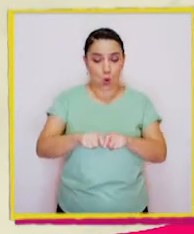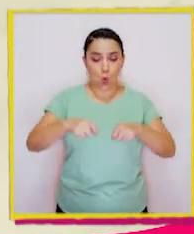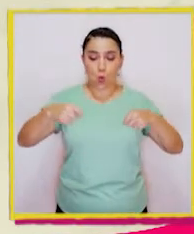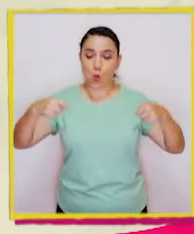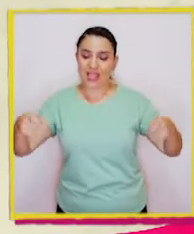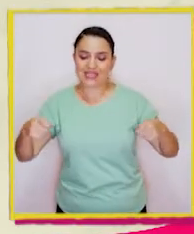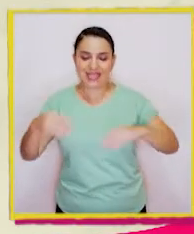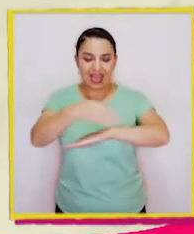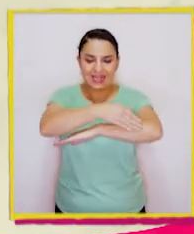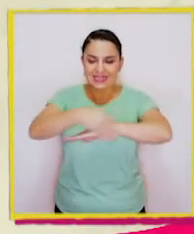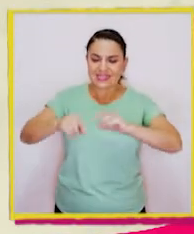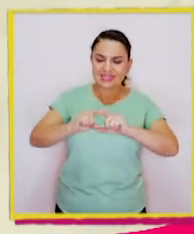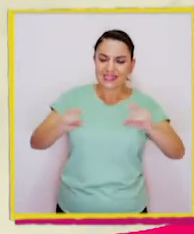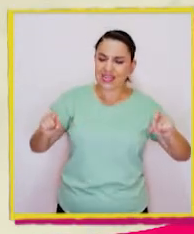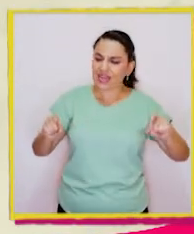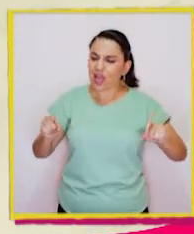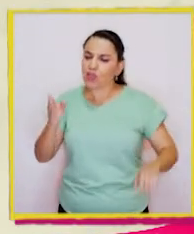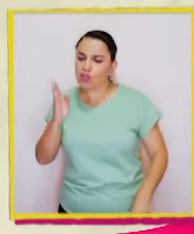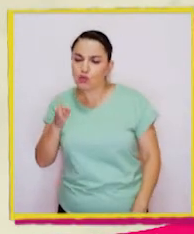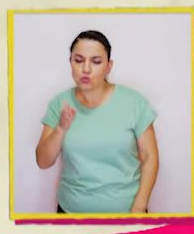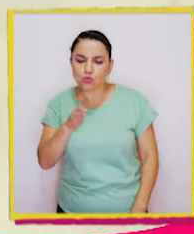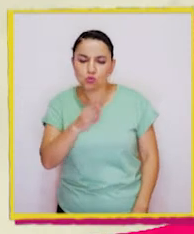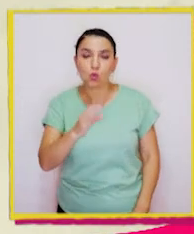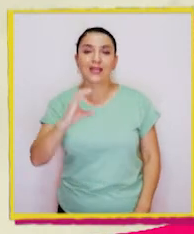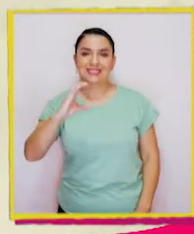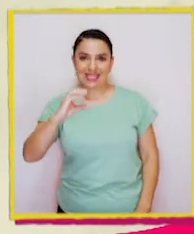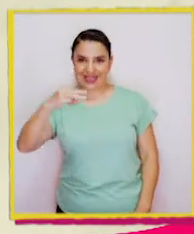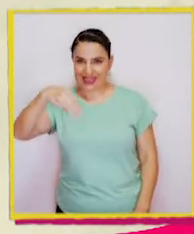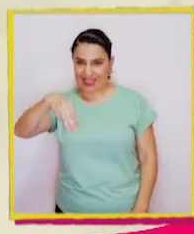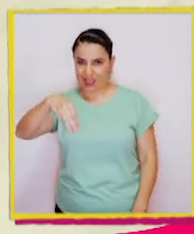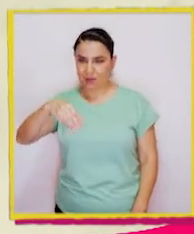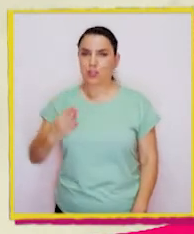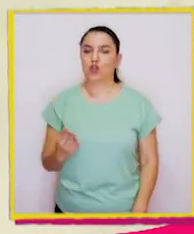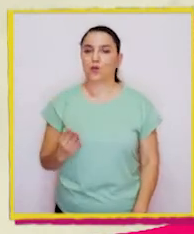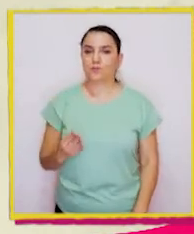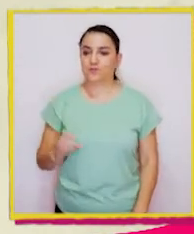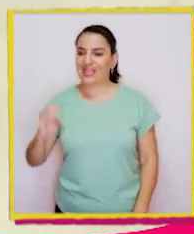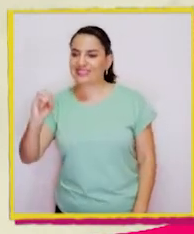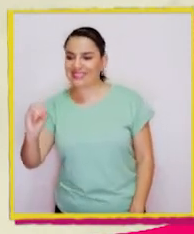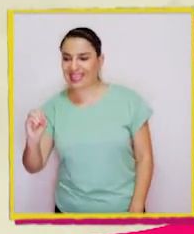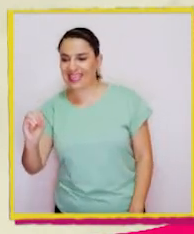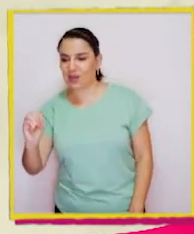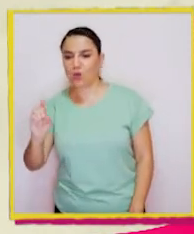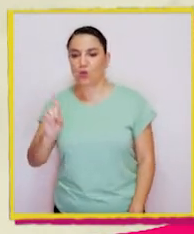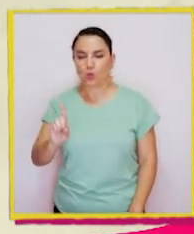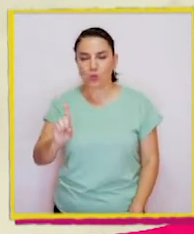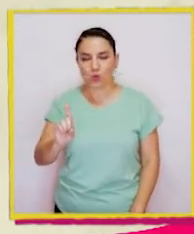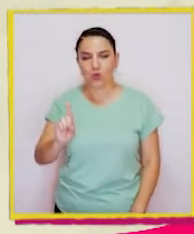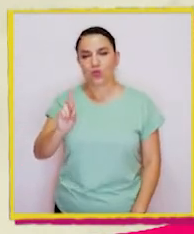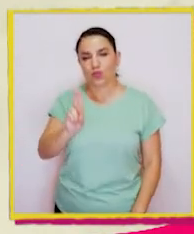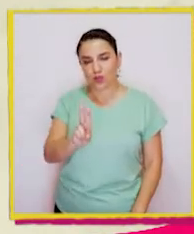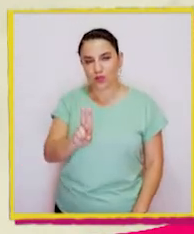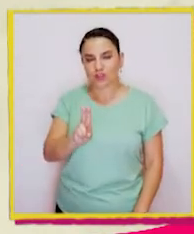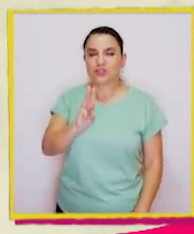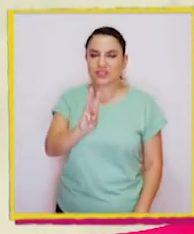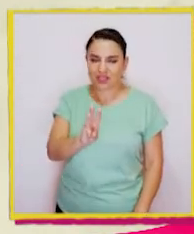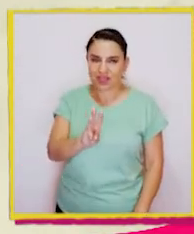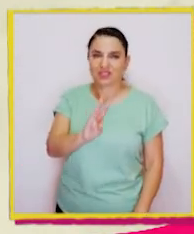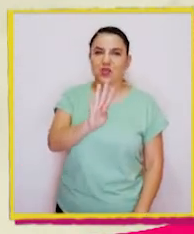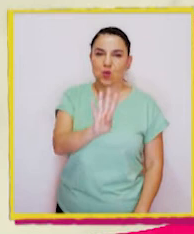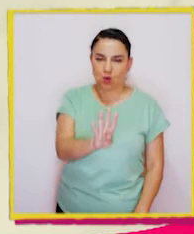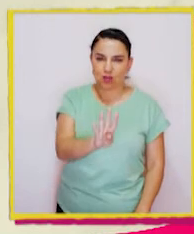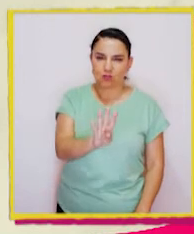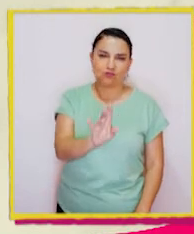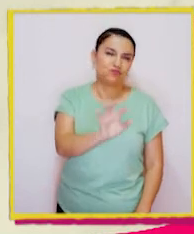o su regla, se van a dar cuenta que está dividida en centímetros. Está el centímetro 0, 1, 2,